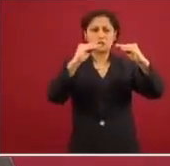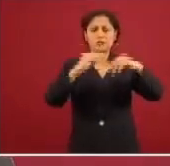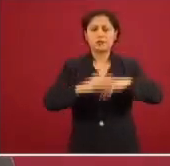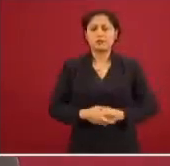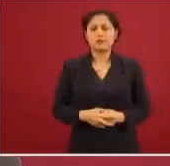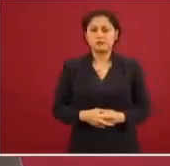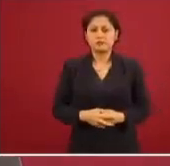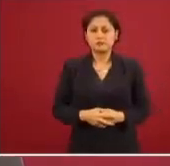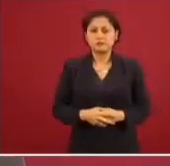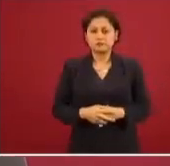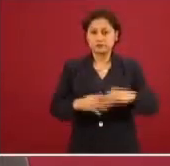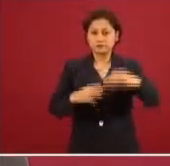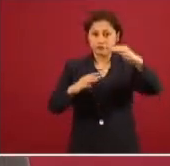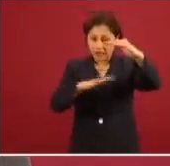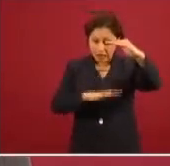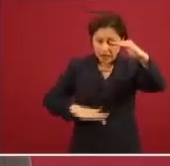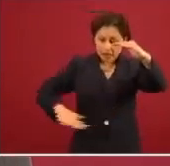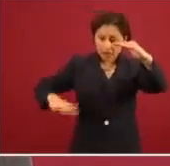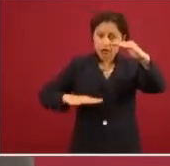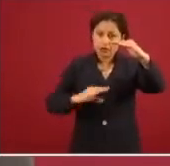es arriba los de abajo.